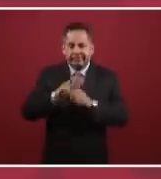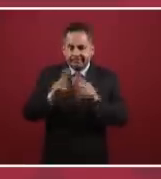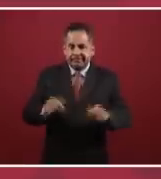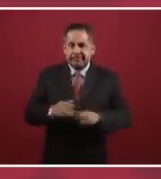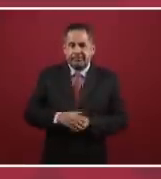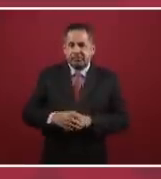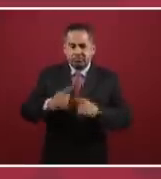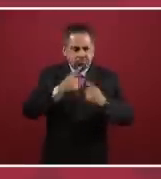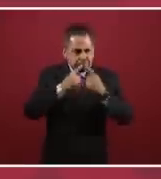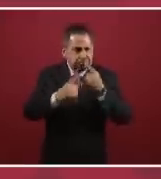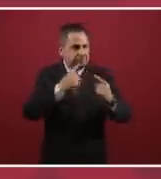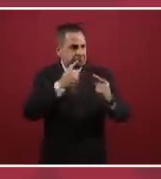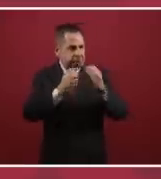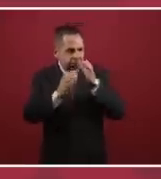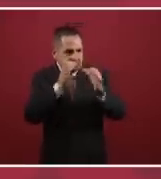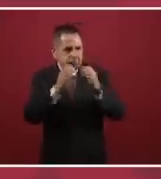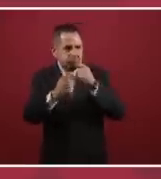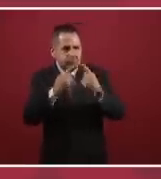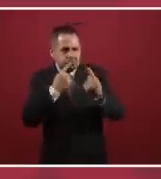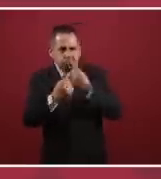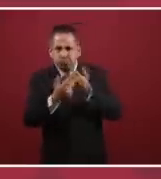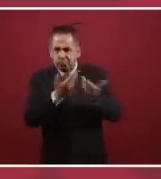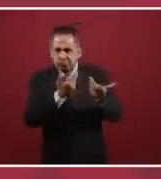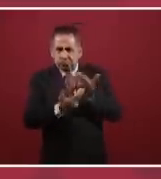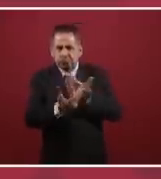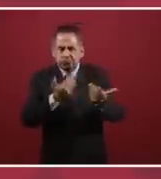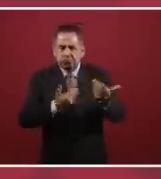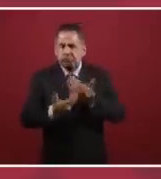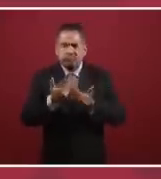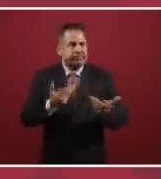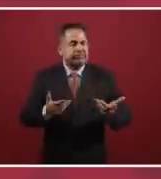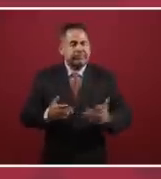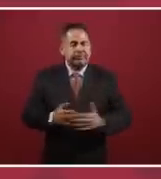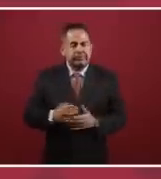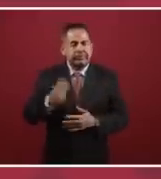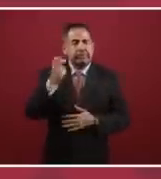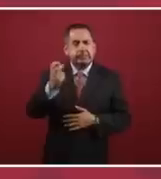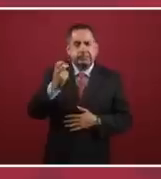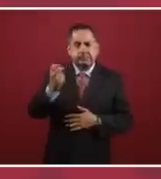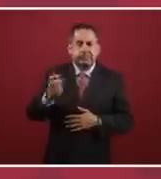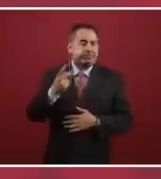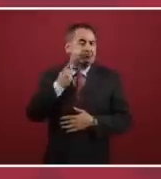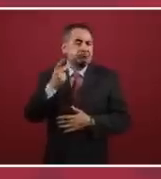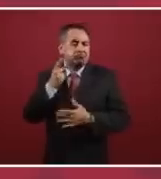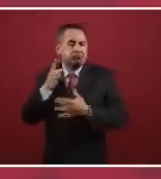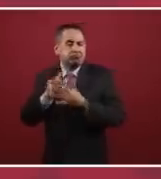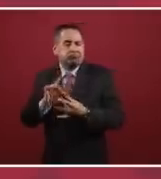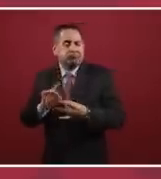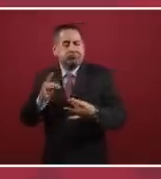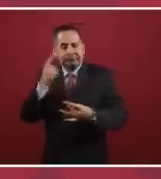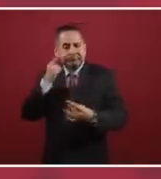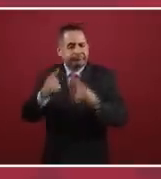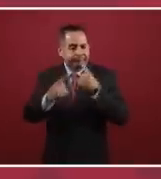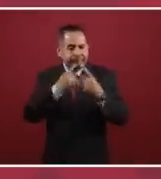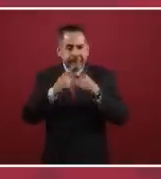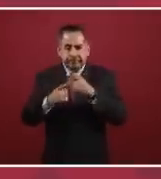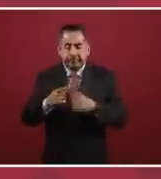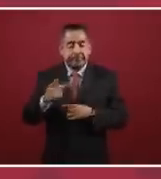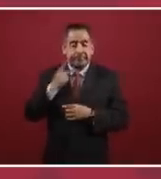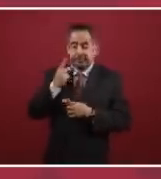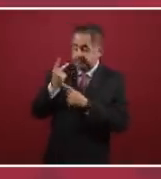Diálogo, diálogo, diálogo, diálogo. Para eso es la política. Se inventó